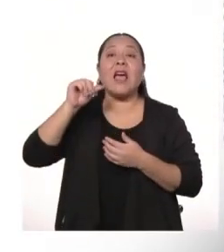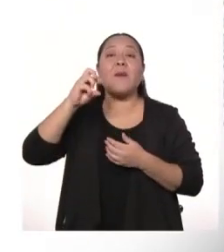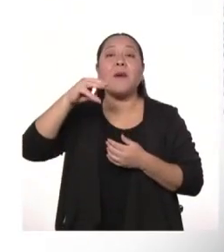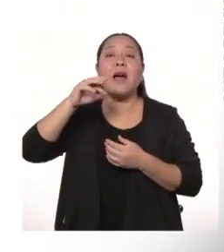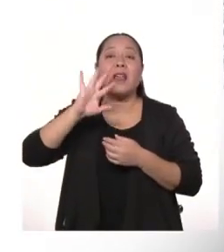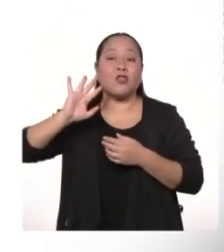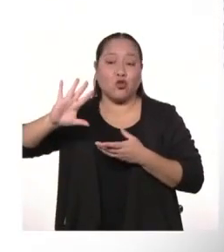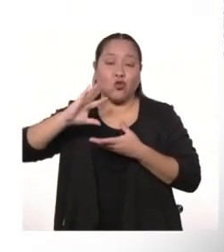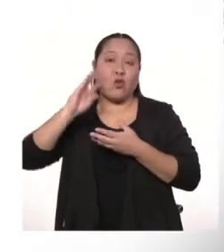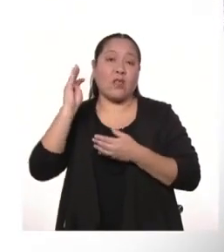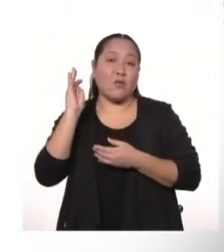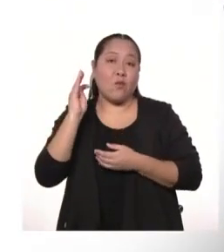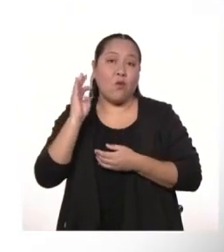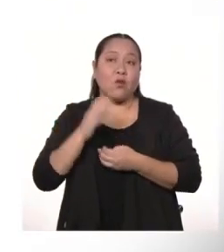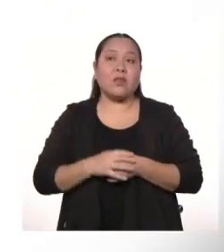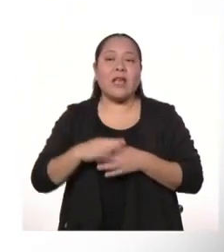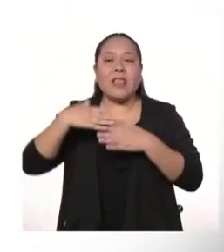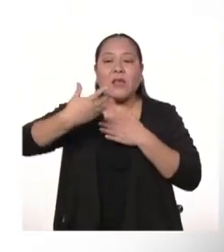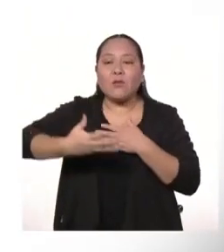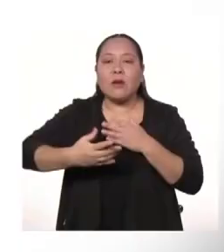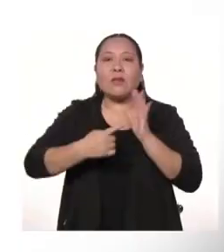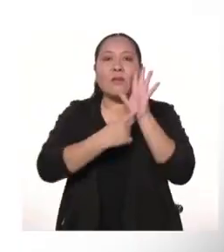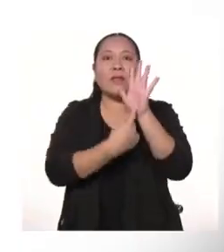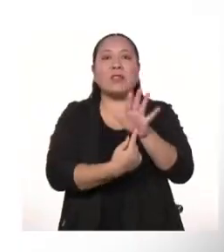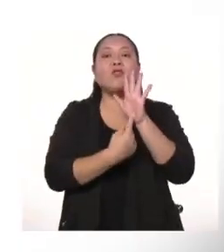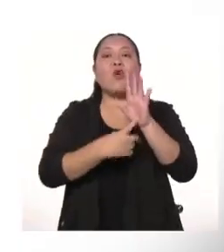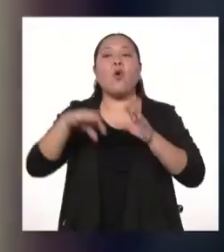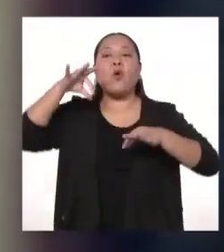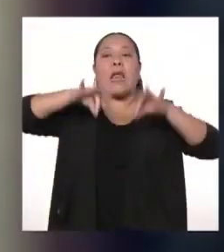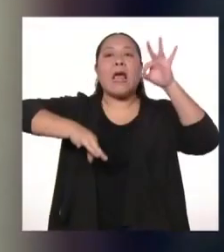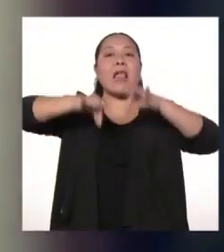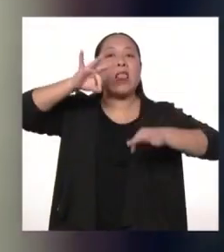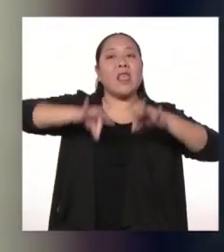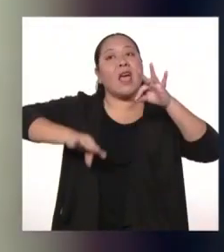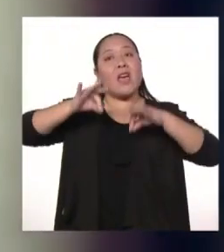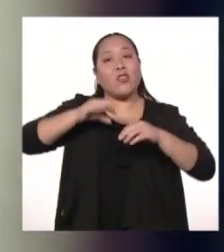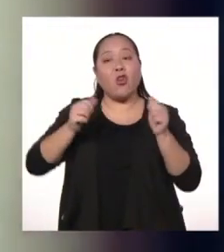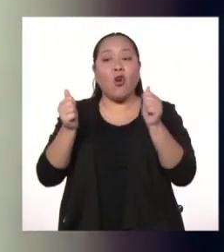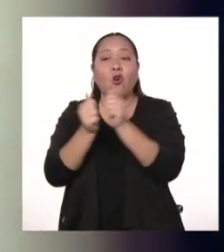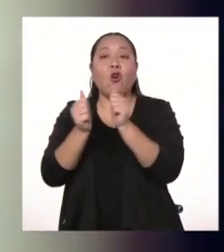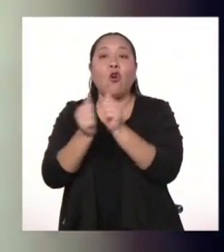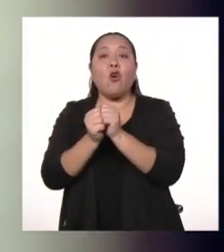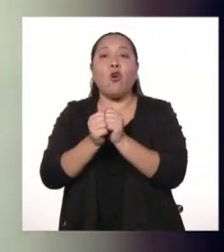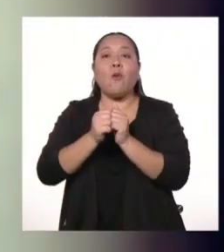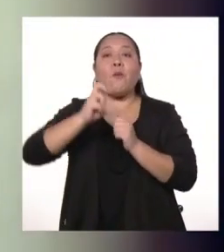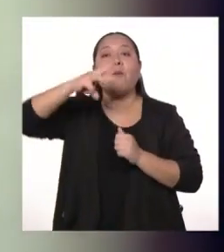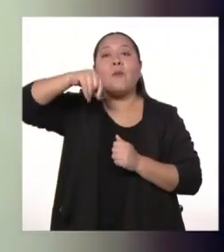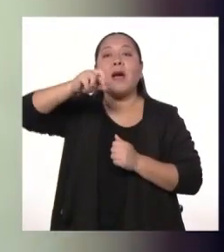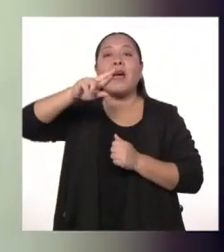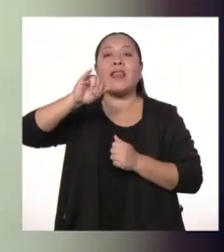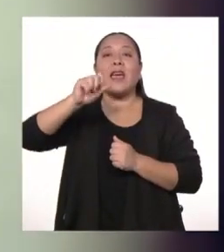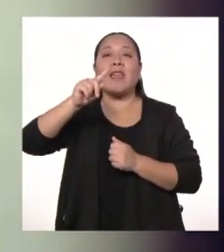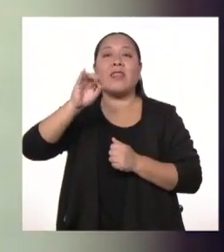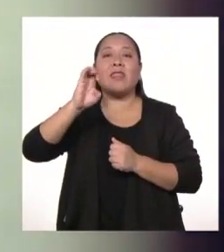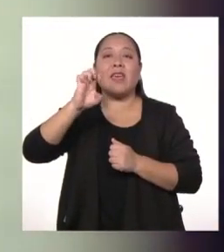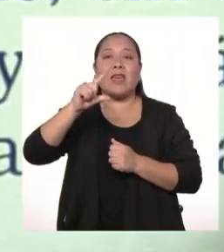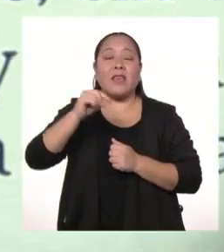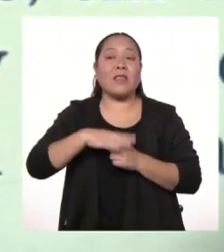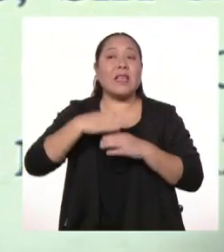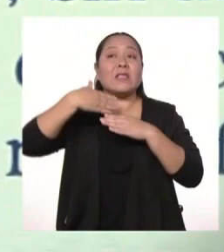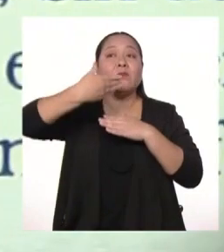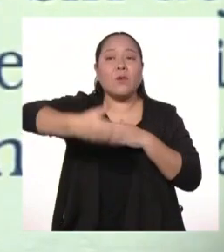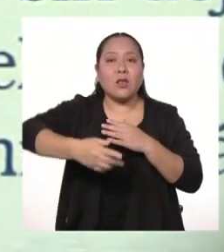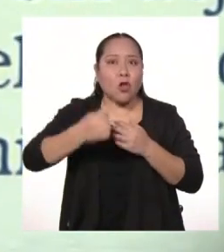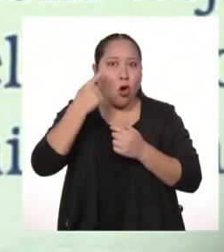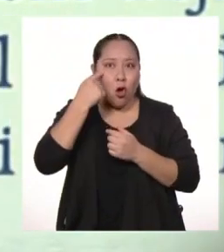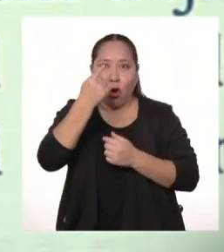versión teatral, en colaboración con José Carlos Mariátegui. En octubre, publica Los ojos de Judas, también